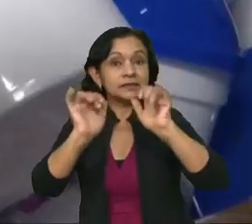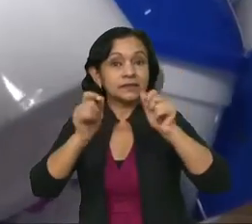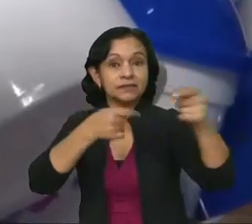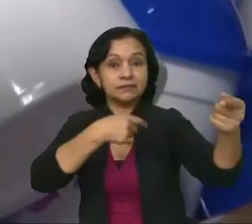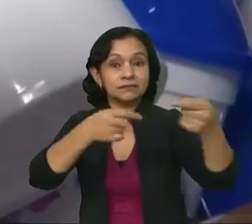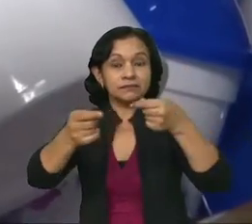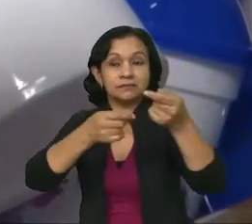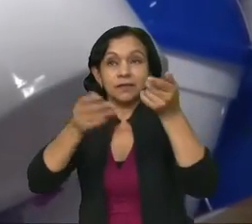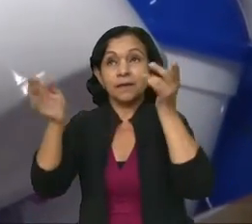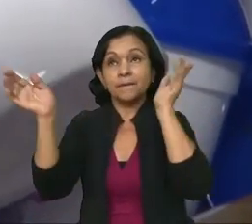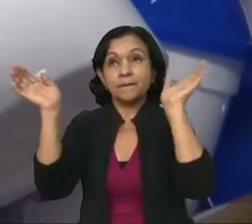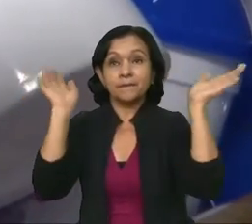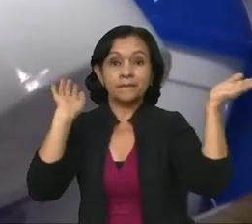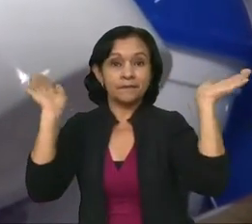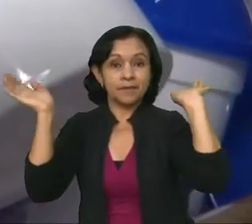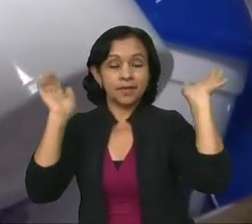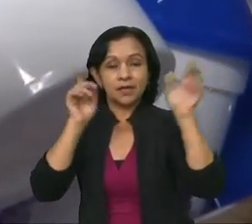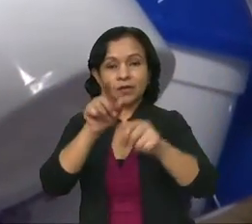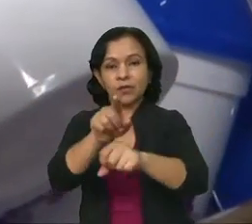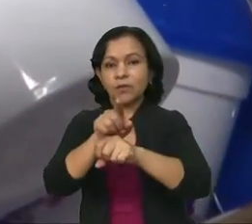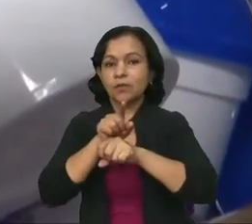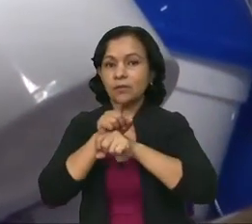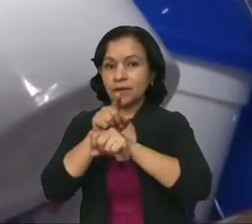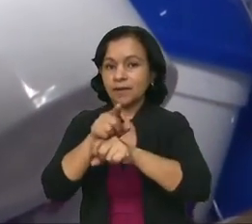en el mercado Roberto Güemes de Managua.